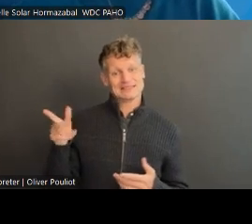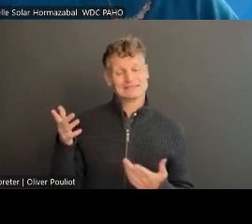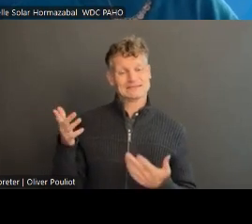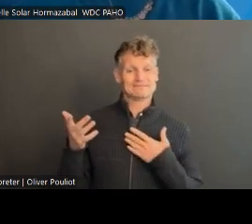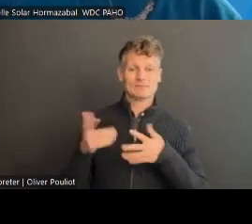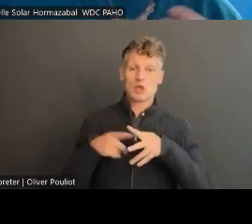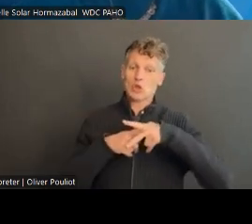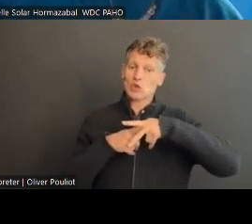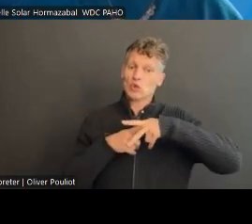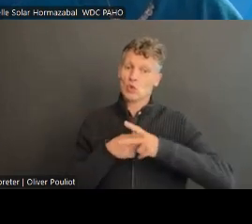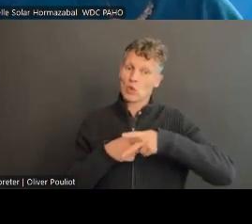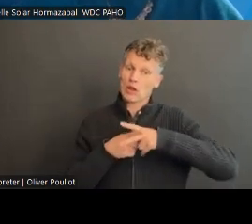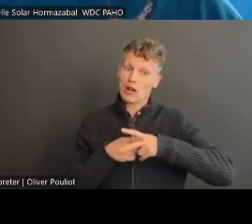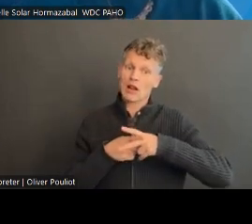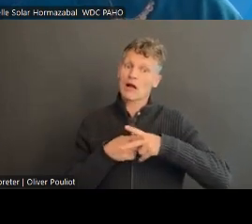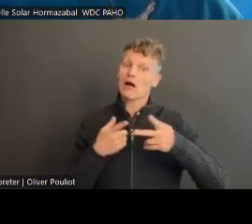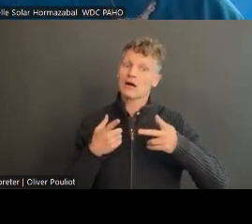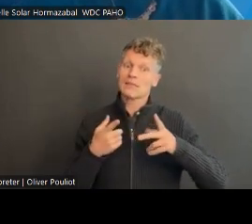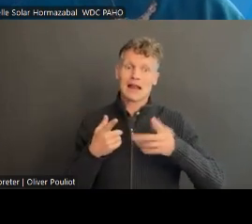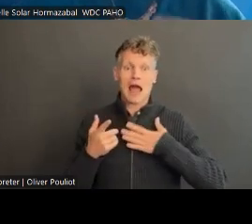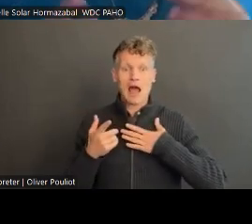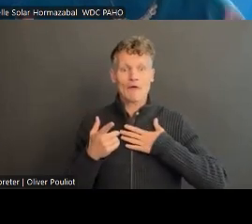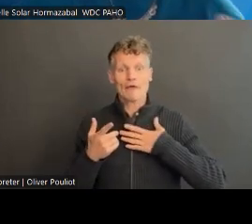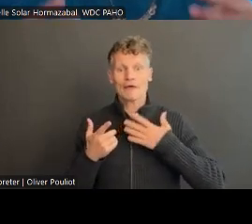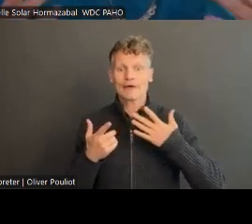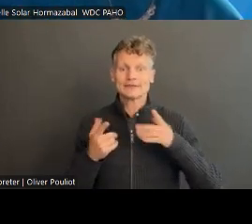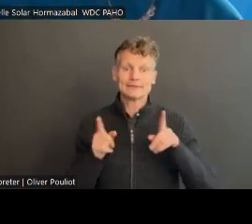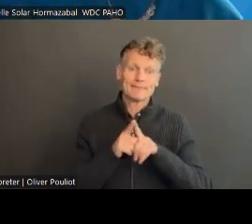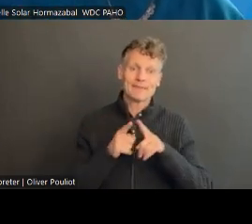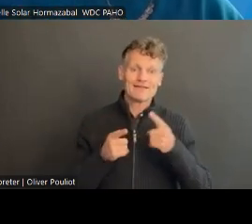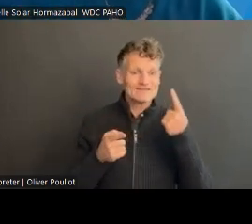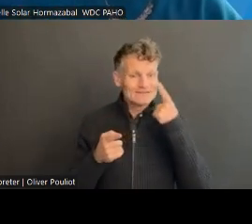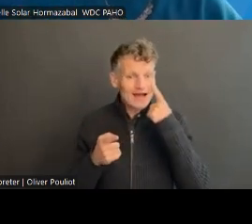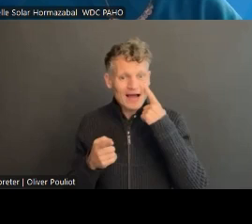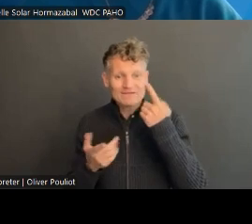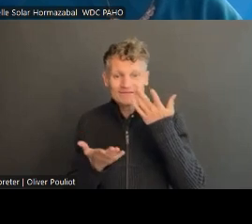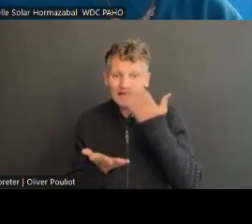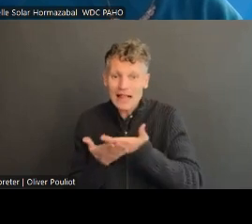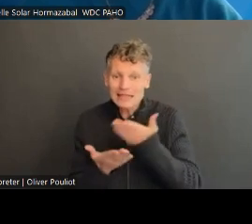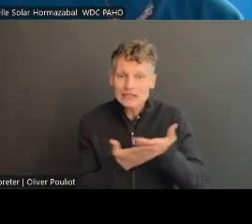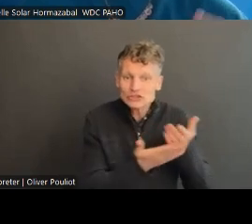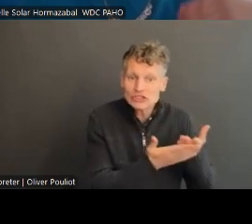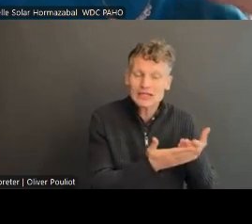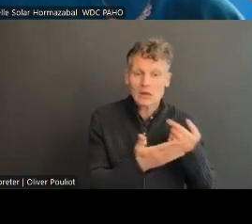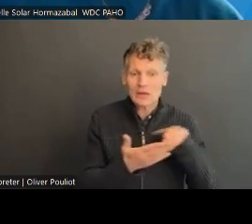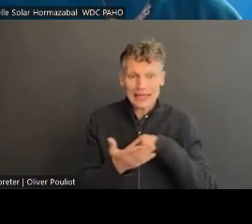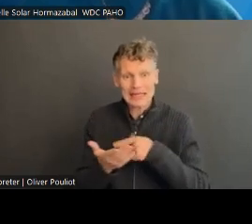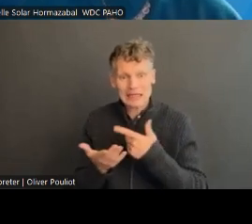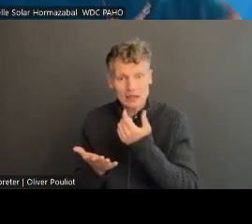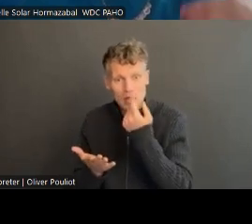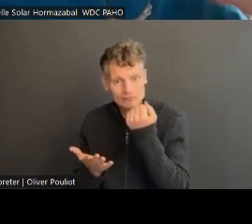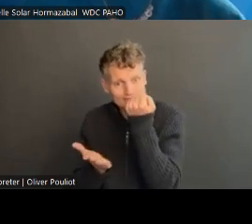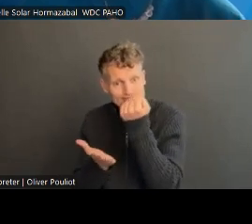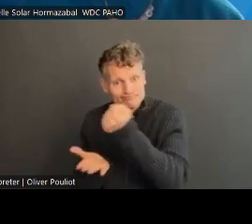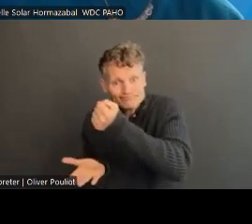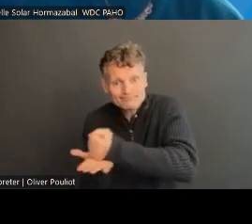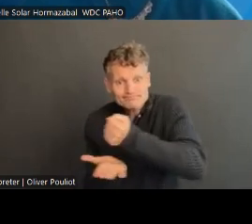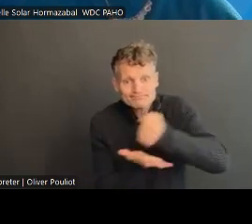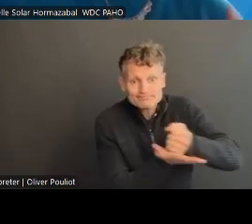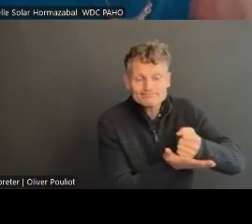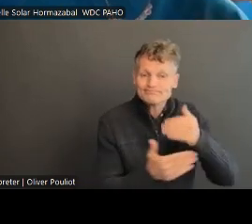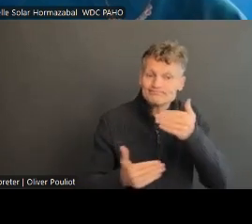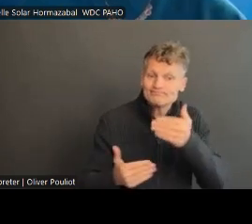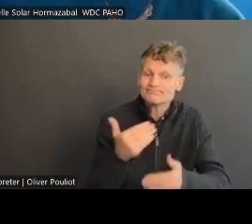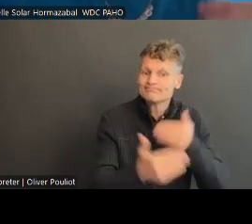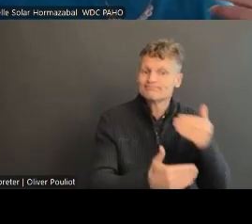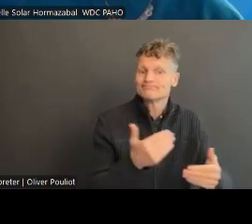permita de manera exploratoria conocer el estado de inclusión y brechas en el enfoque de equidad, ya sea en los programas, en la implementación,